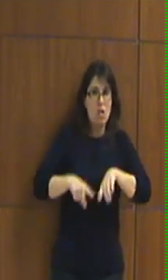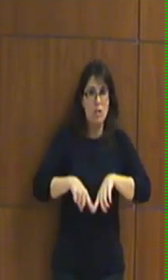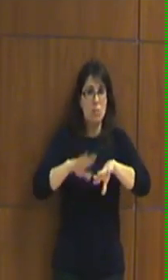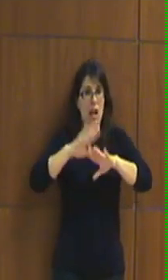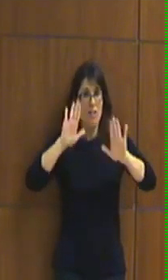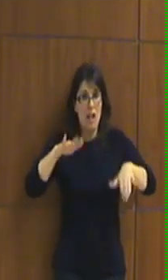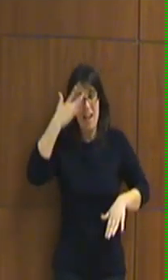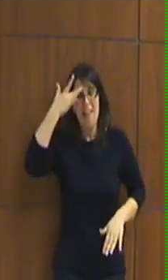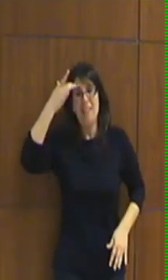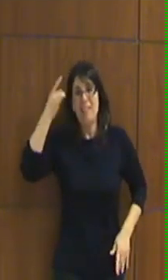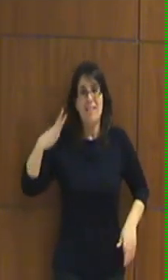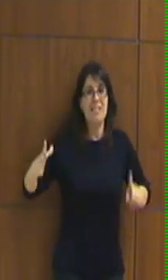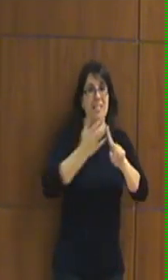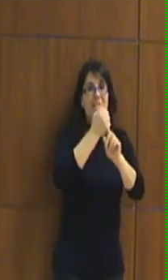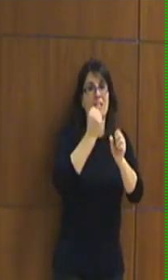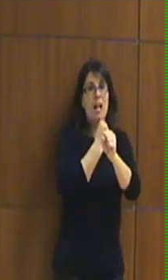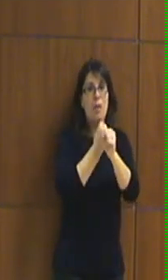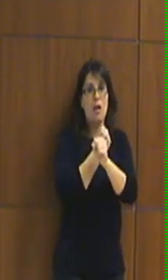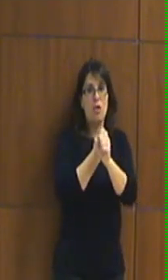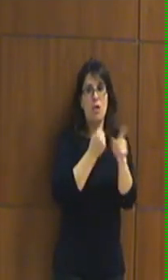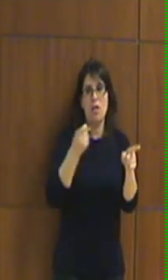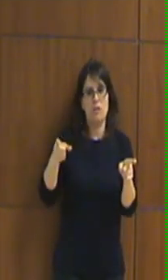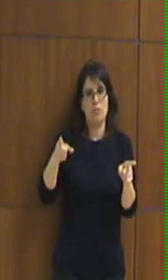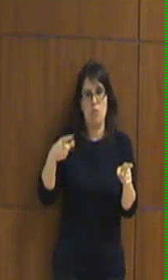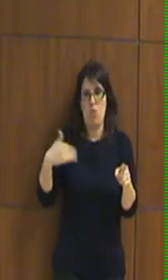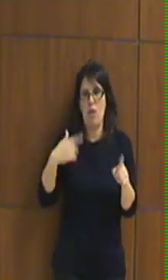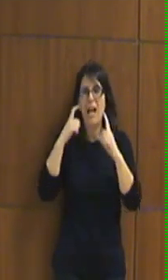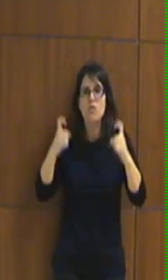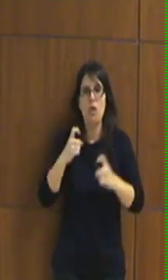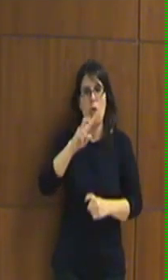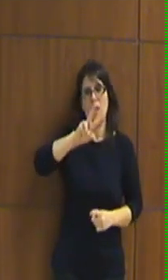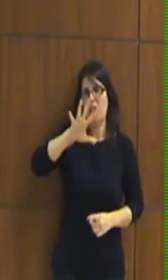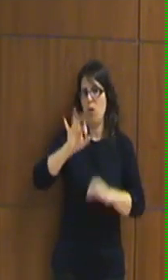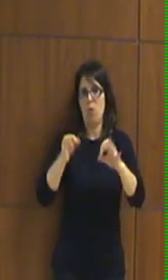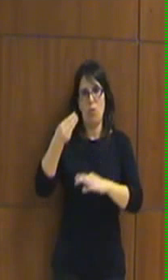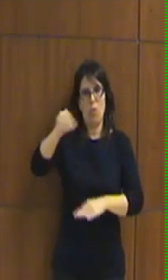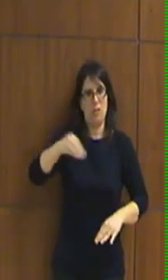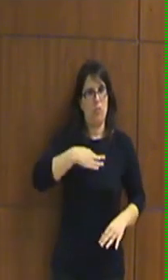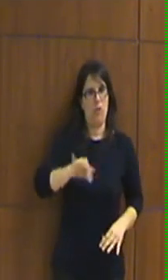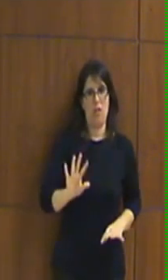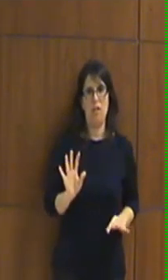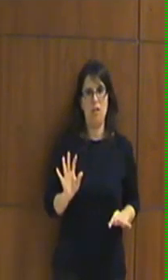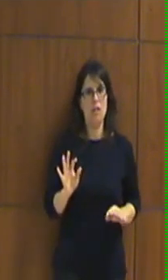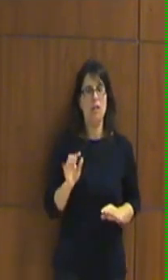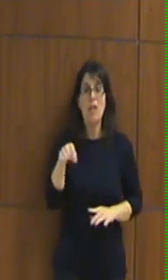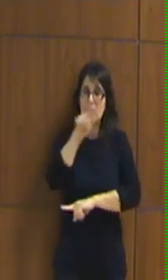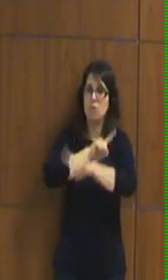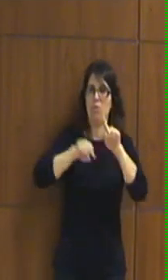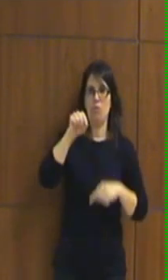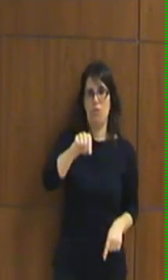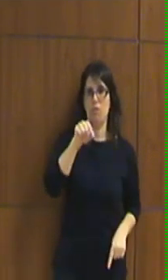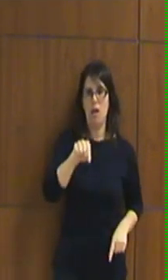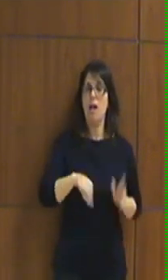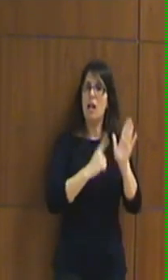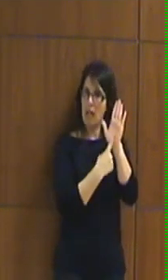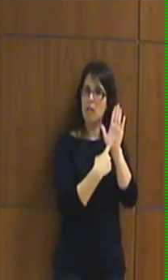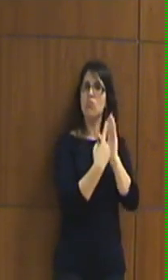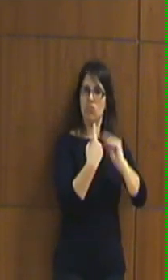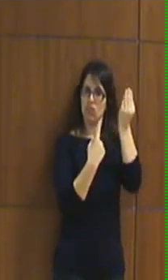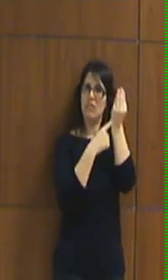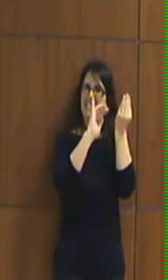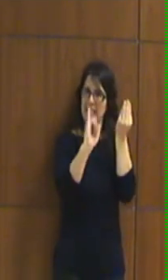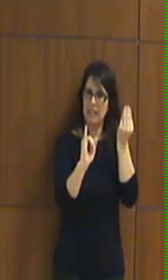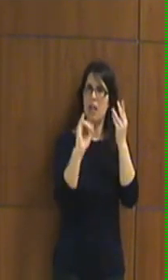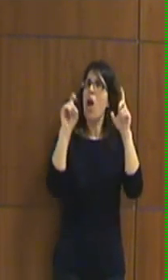conseguir un trabajo para el cual está perfectamente cualificado. Entonces, el problema está ahí. Es decir, tenemos una ley, tenemos